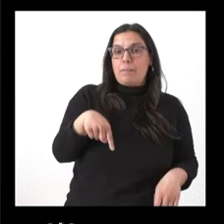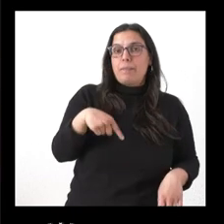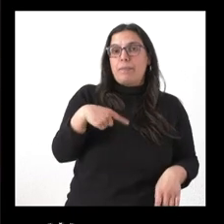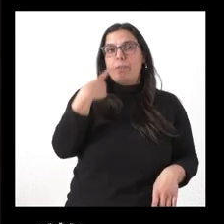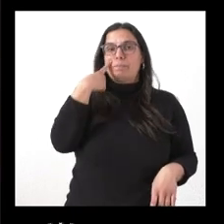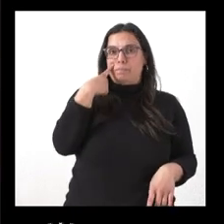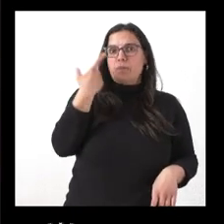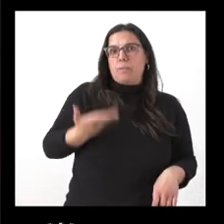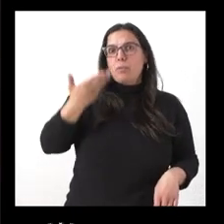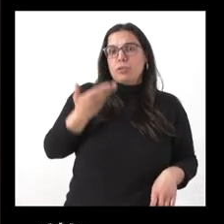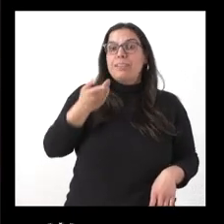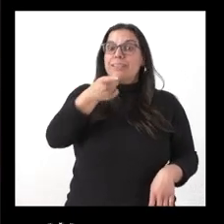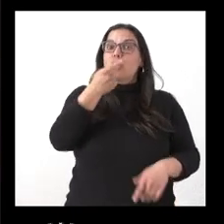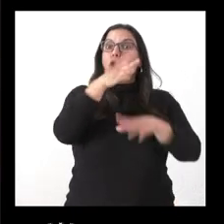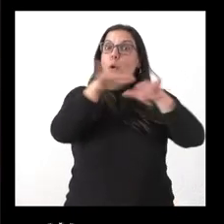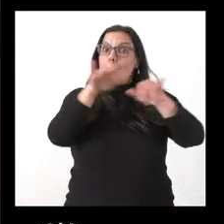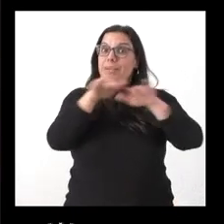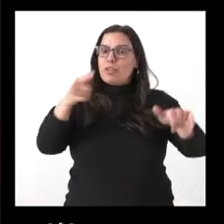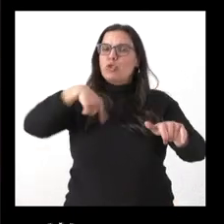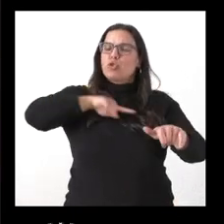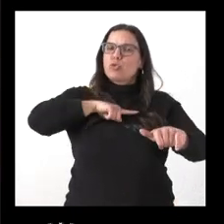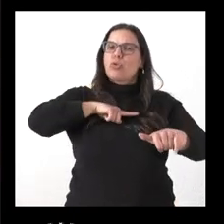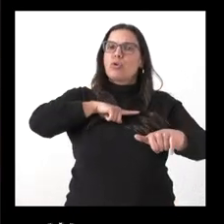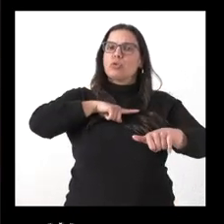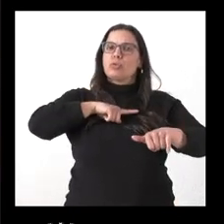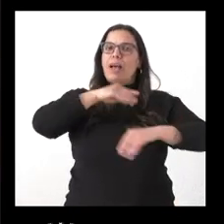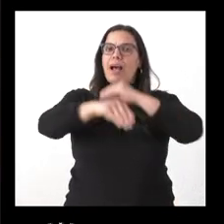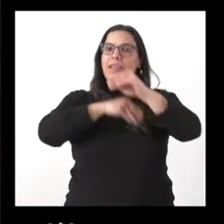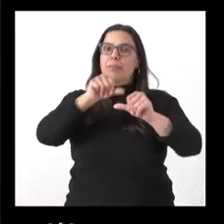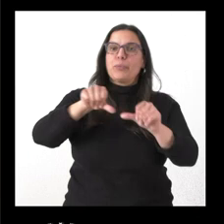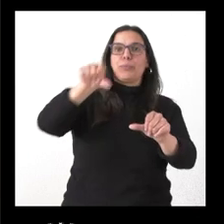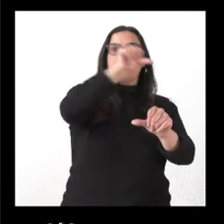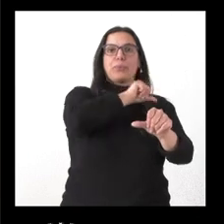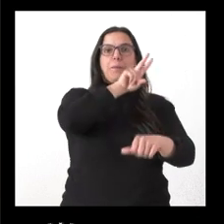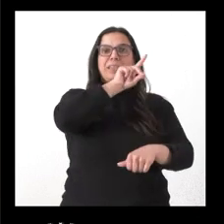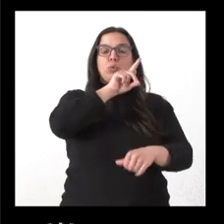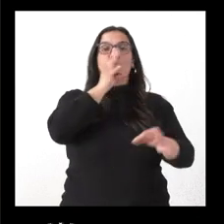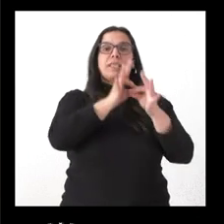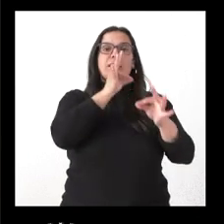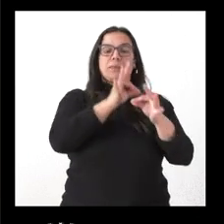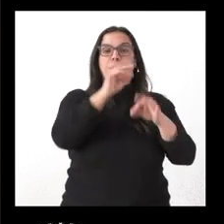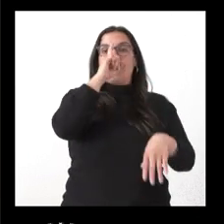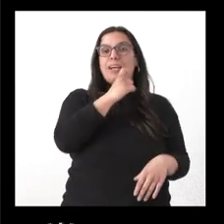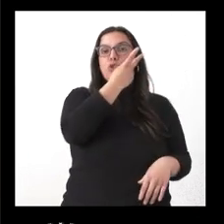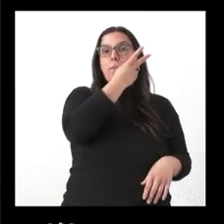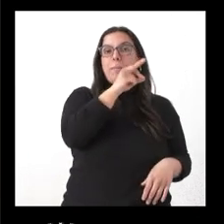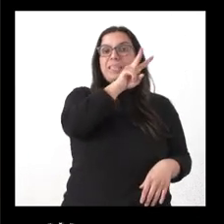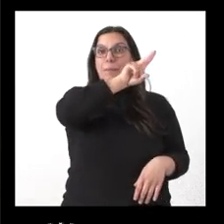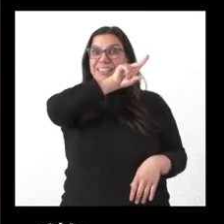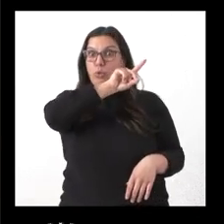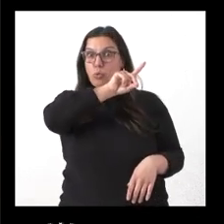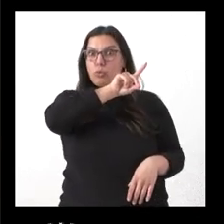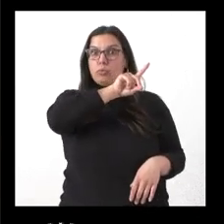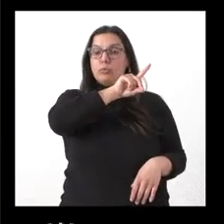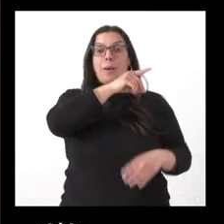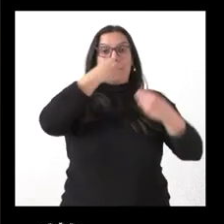nosotros estas compensaciones las vamos a llevar retroactivamente al 21 de septiembre del año 2021 es